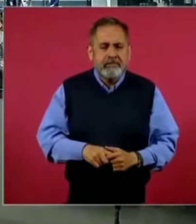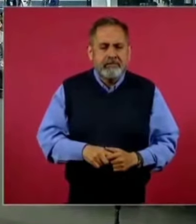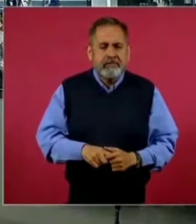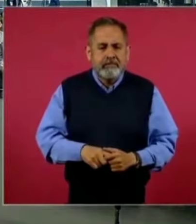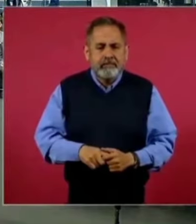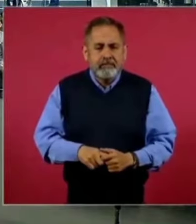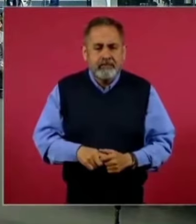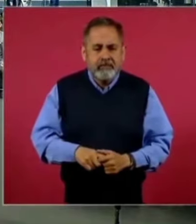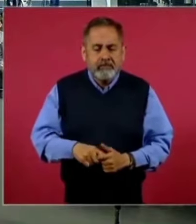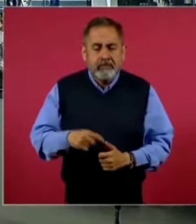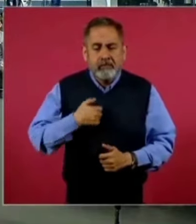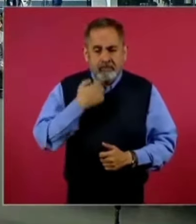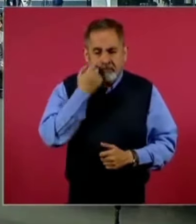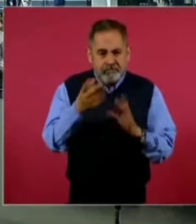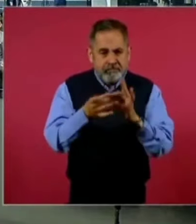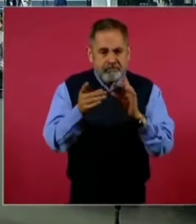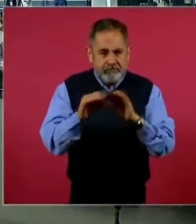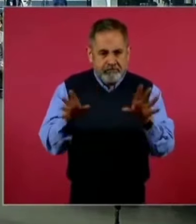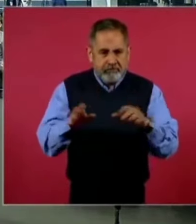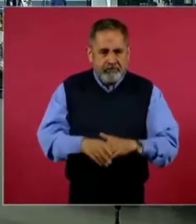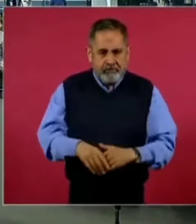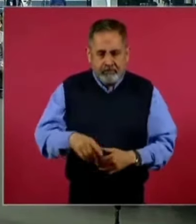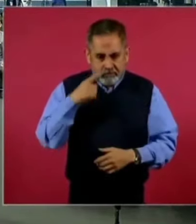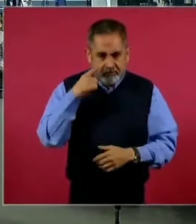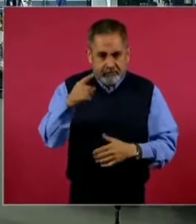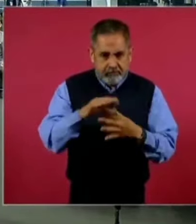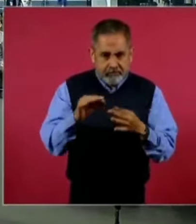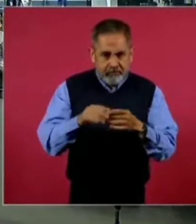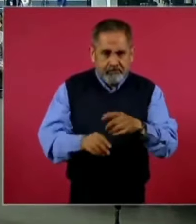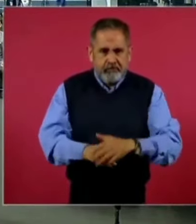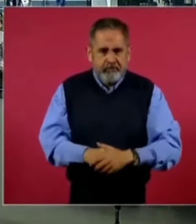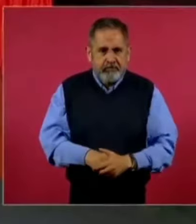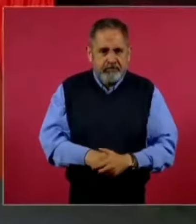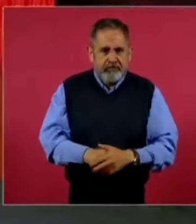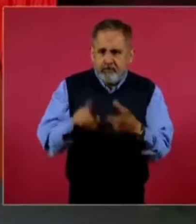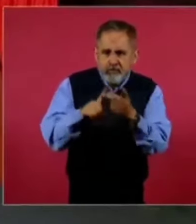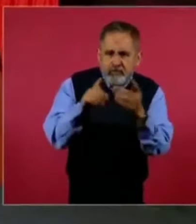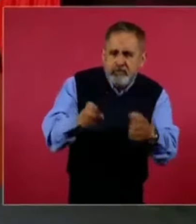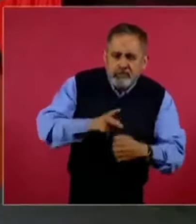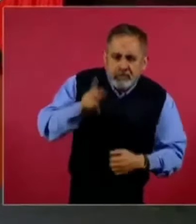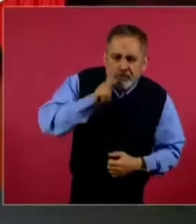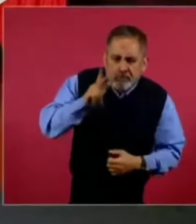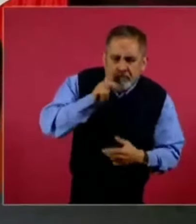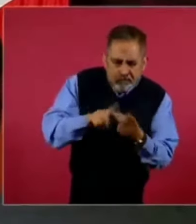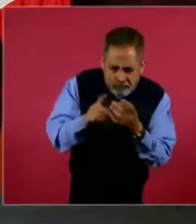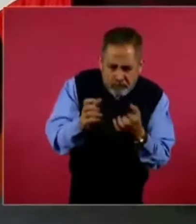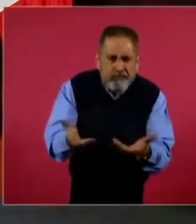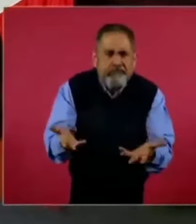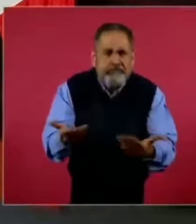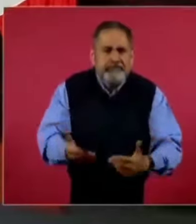Y lo que quiero es, a ver, ¿dónde están las pruebas?